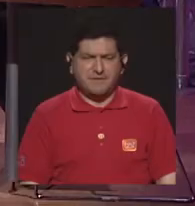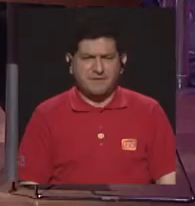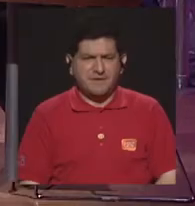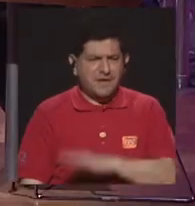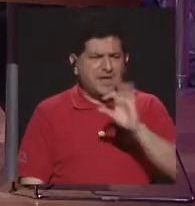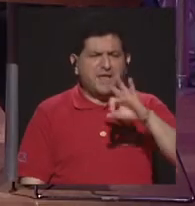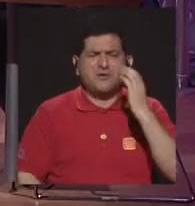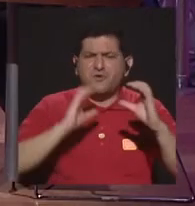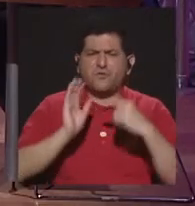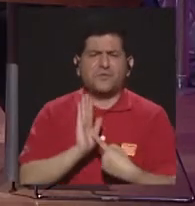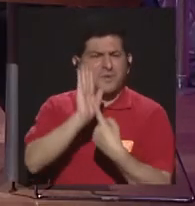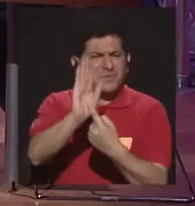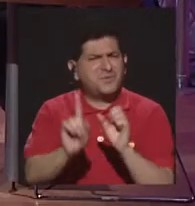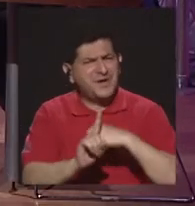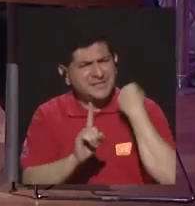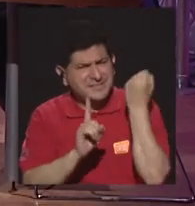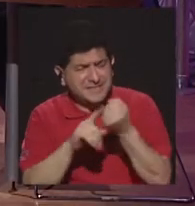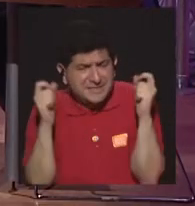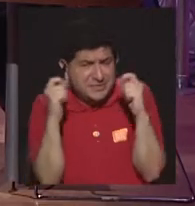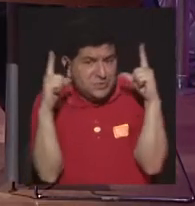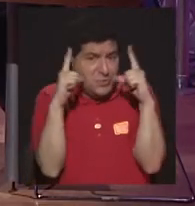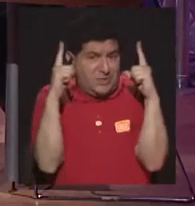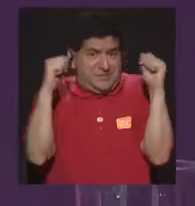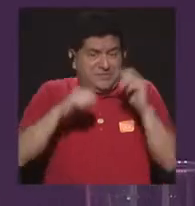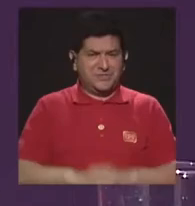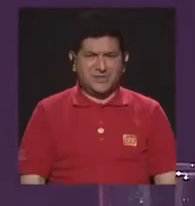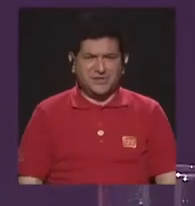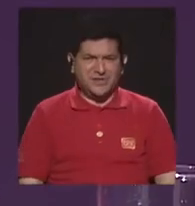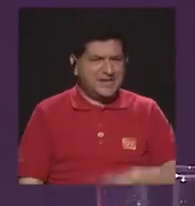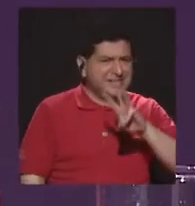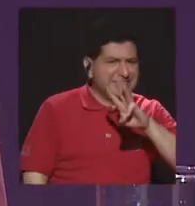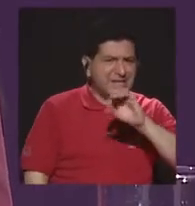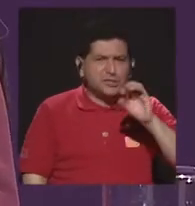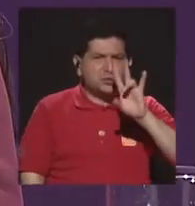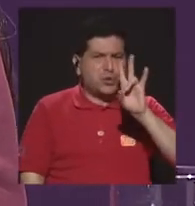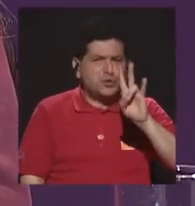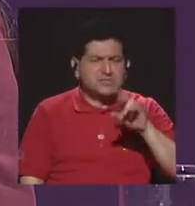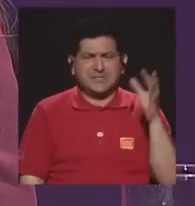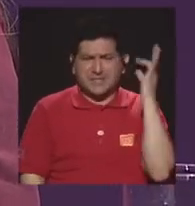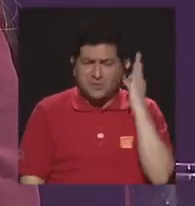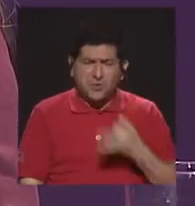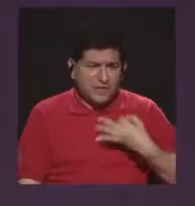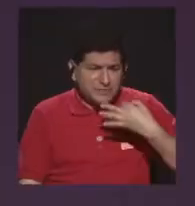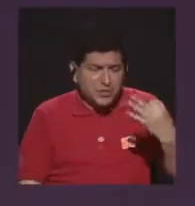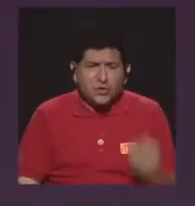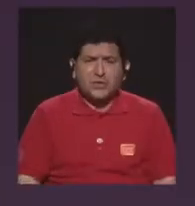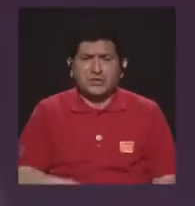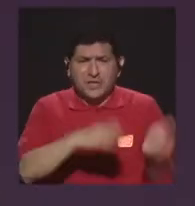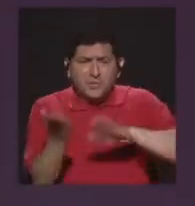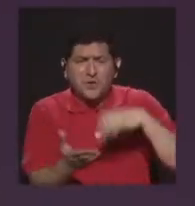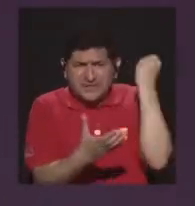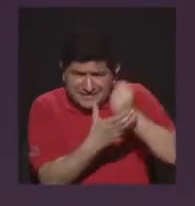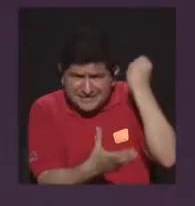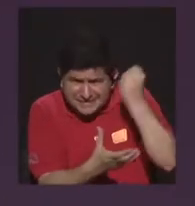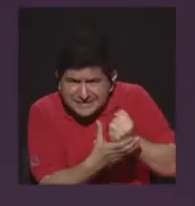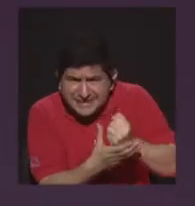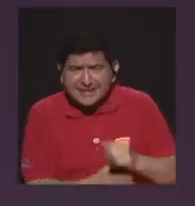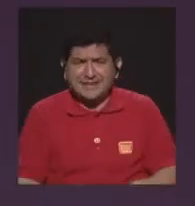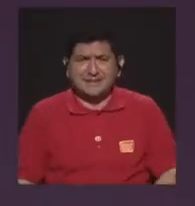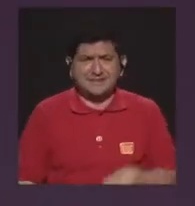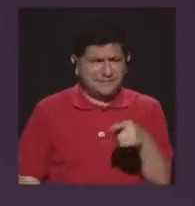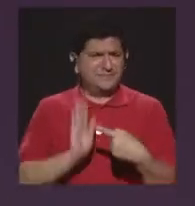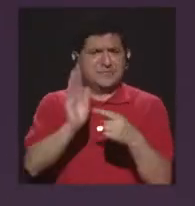los medios esa situación tan alarmante? 6 o 7 mujeres por día mueren. Así es. Bueno, lo primero que me parece